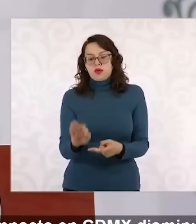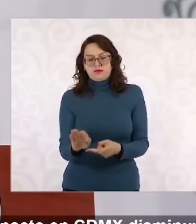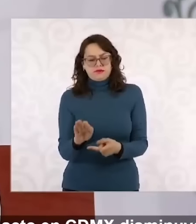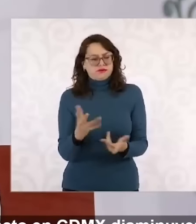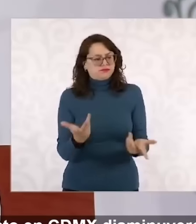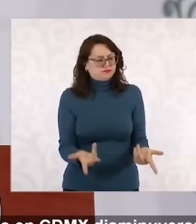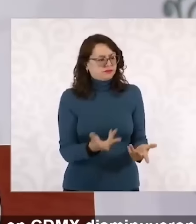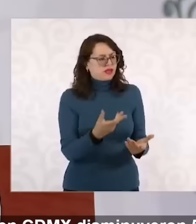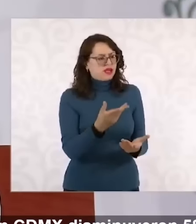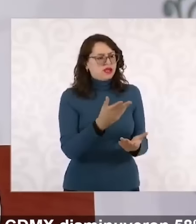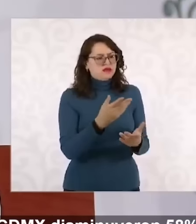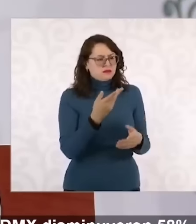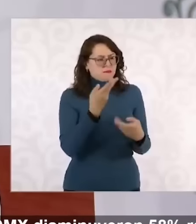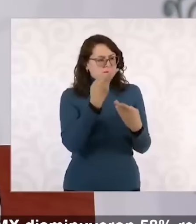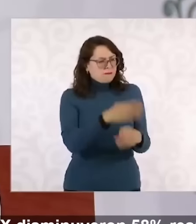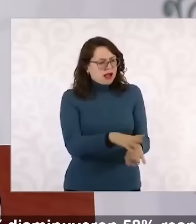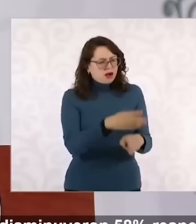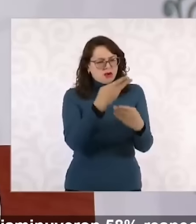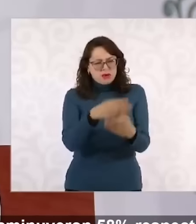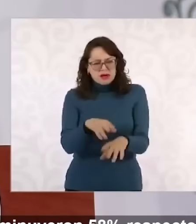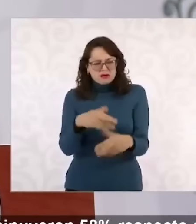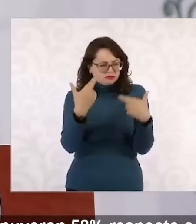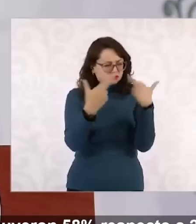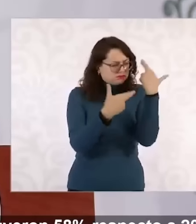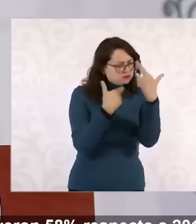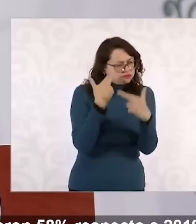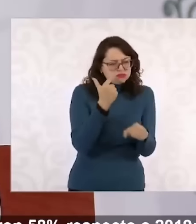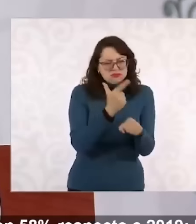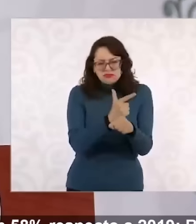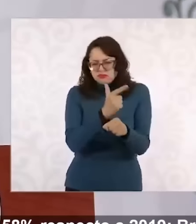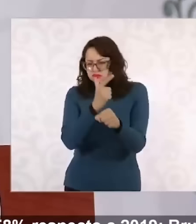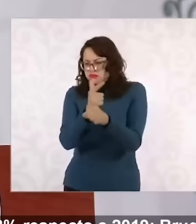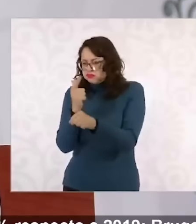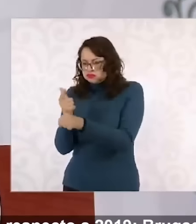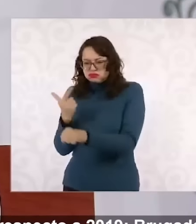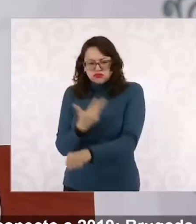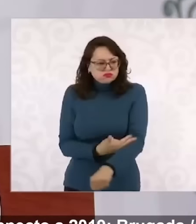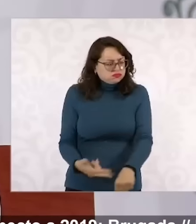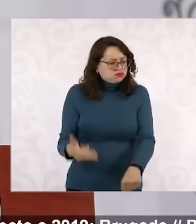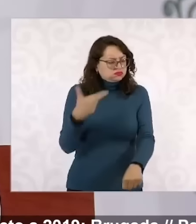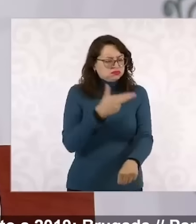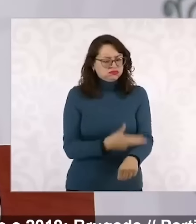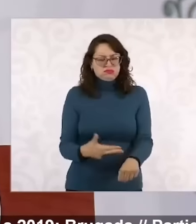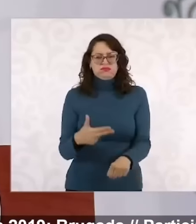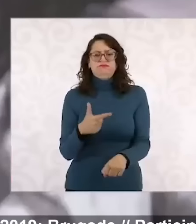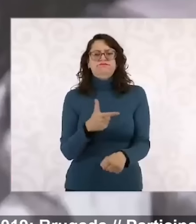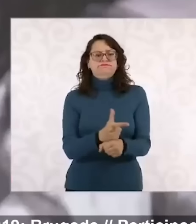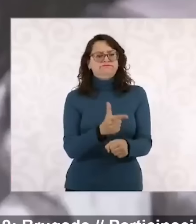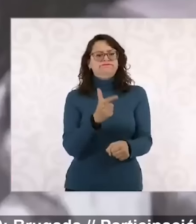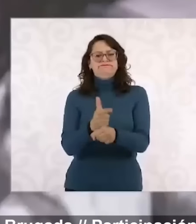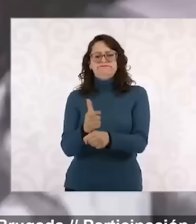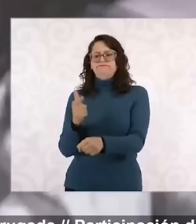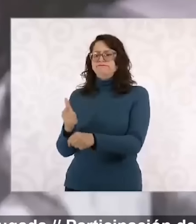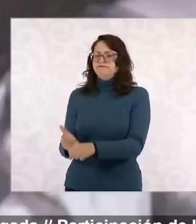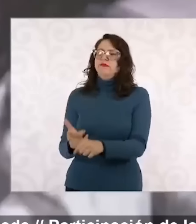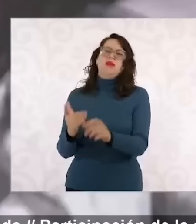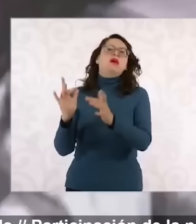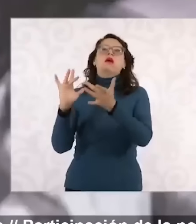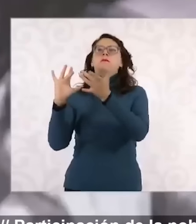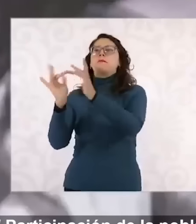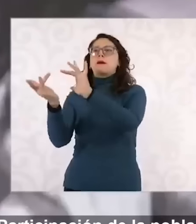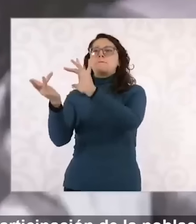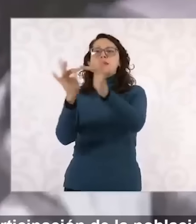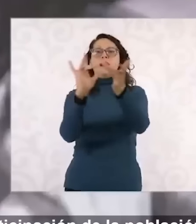los reportes de operaciones inusuales, así como de realizar el análisis estratégico y operativo que permitió identificar redes financieras